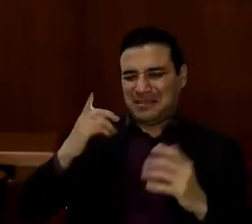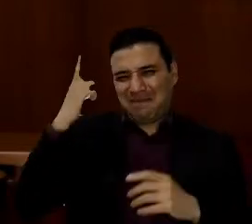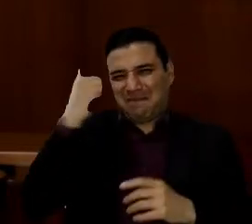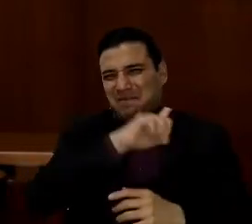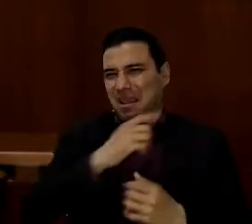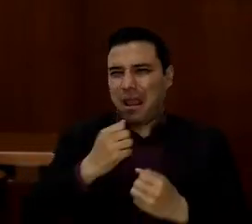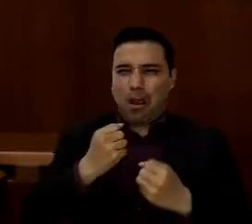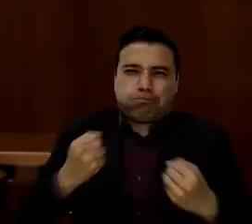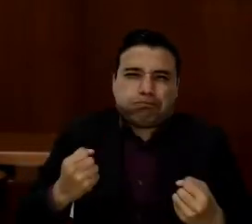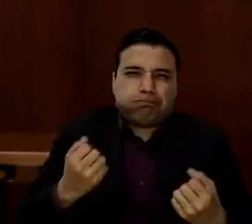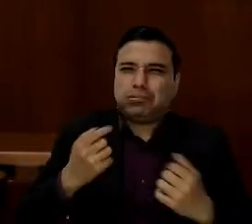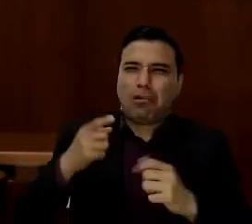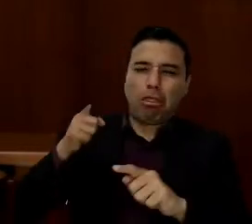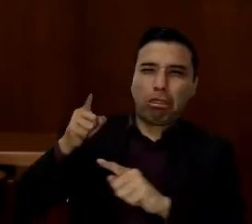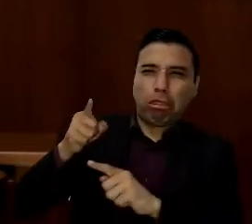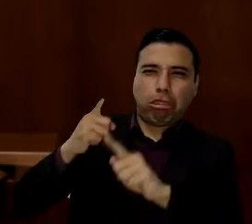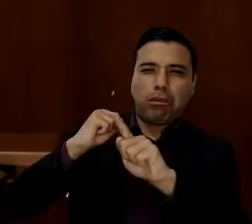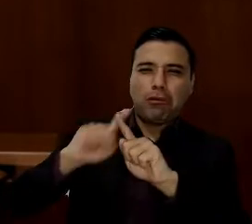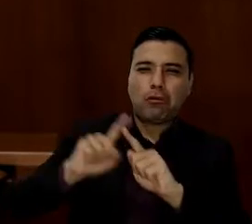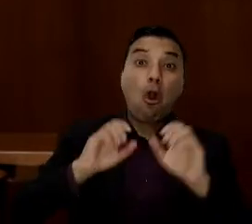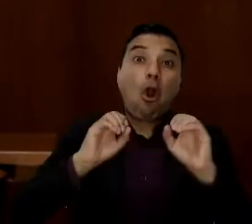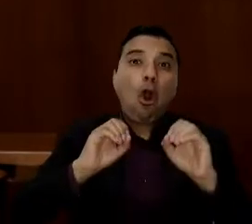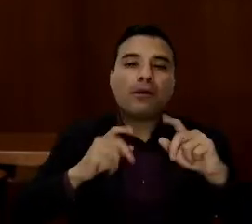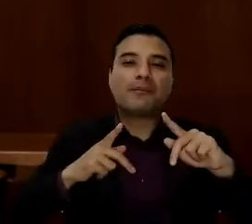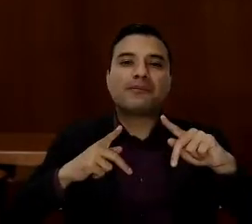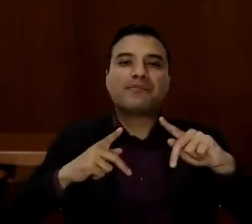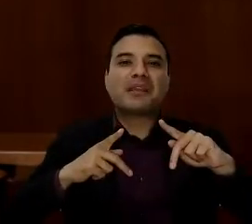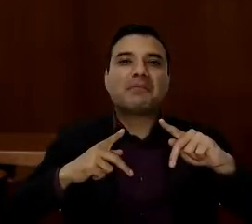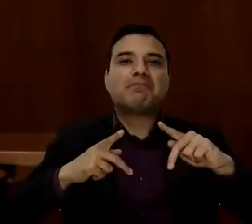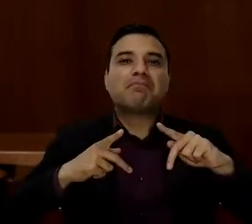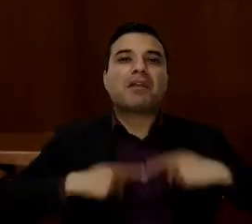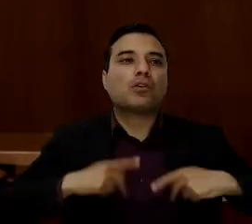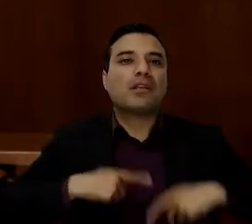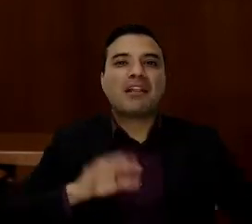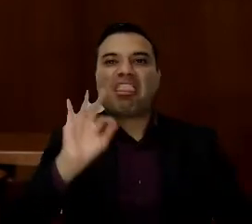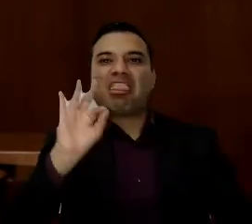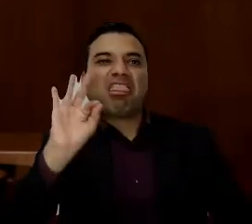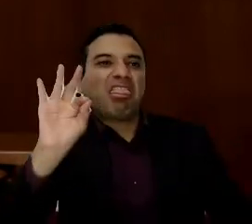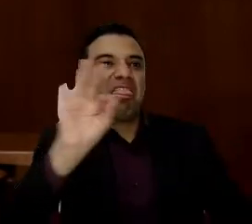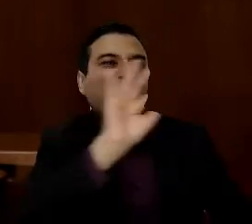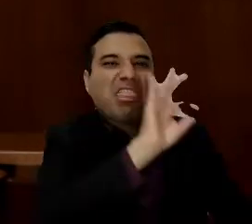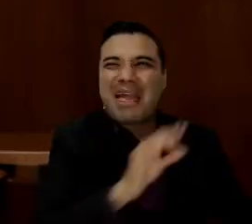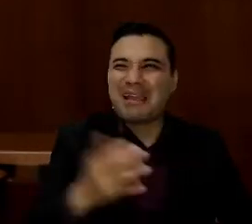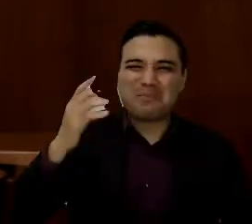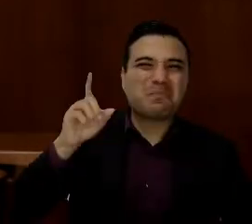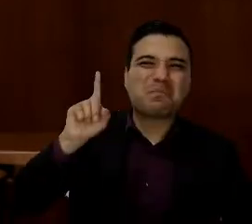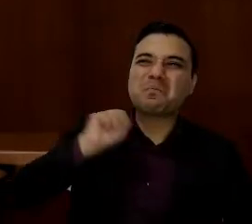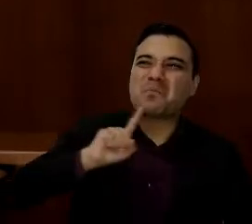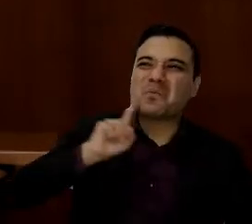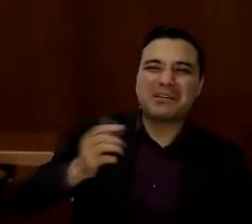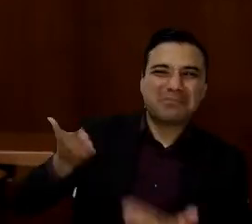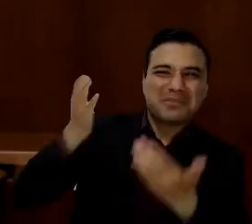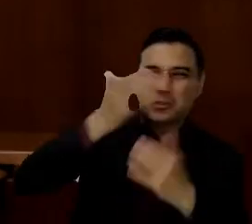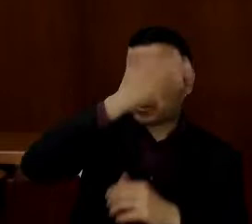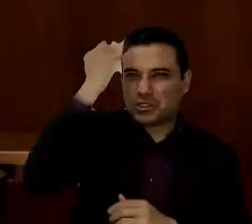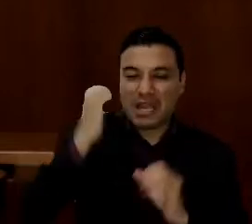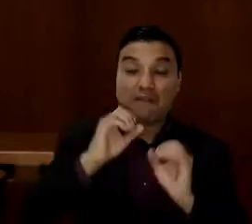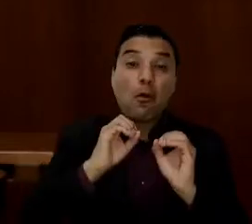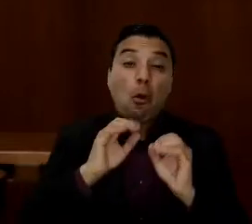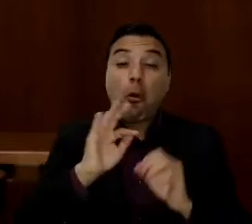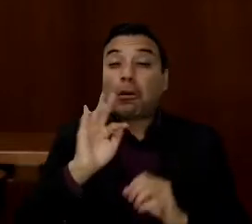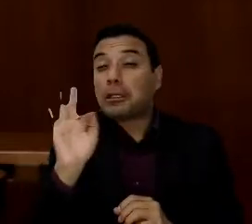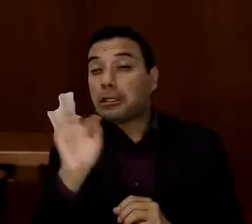o manipular Inclusive la opinión pública distorsionar la realidad para modificar